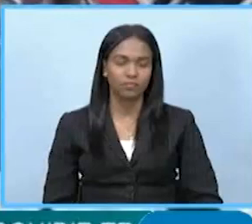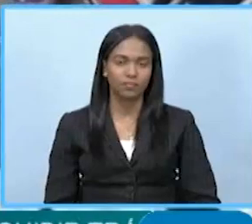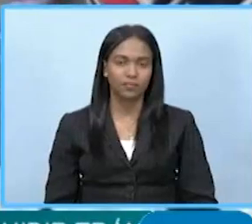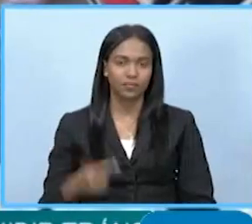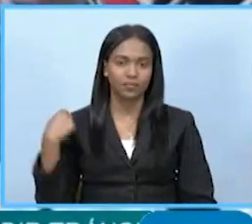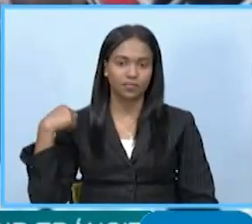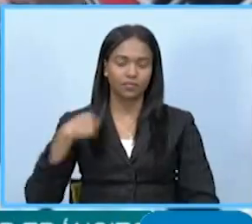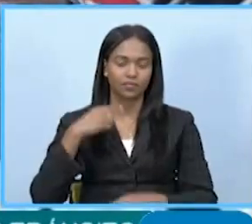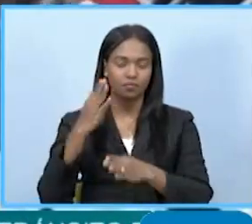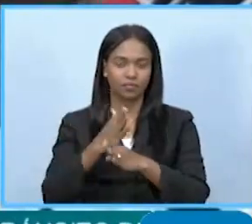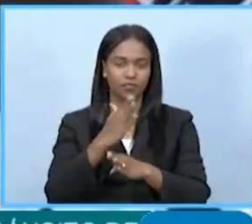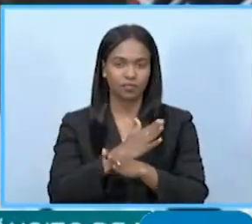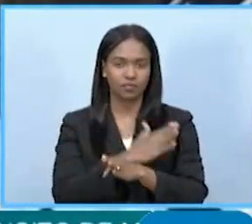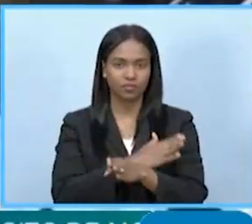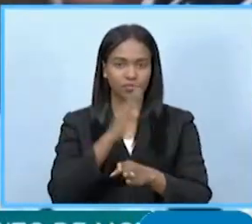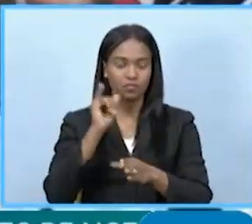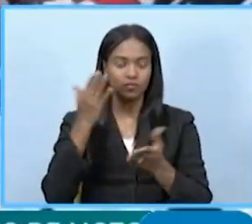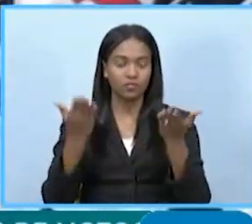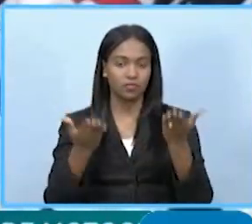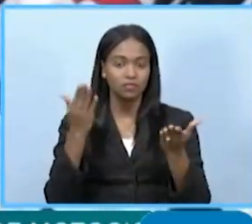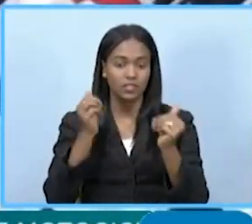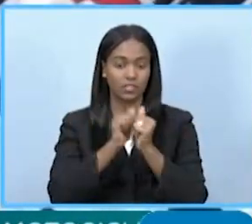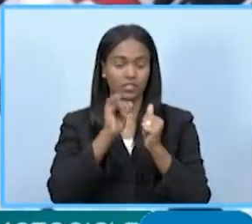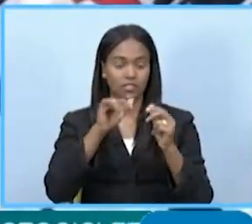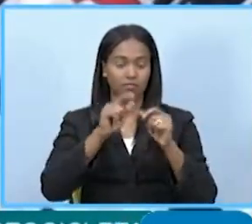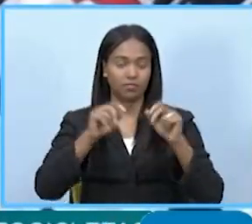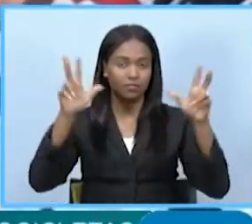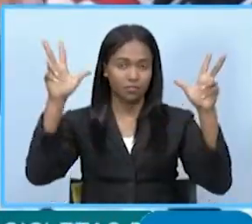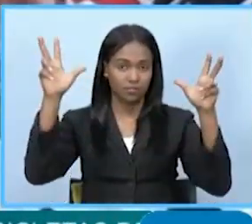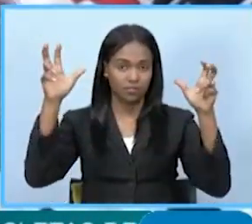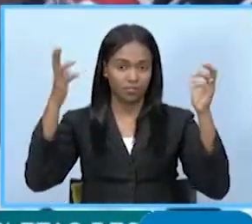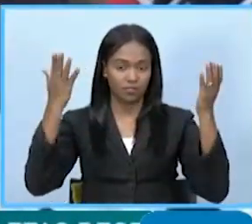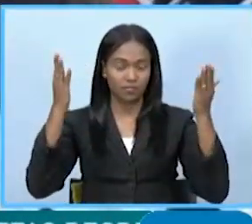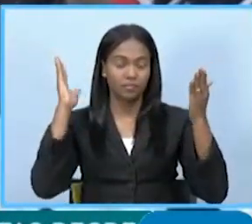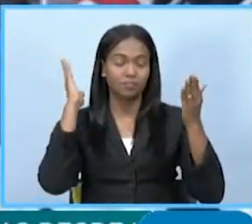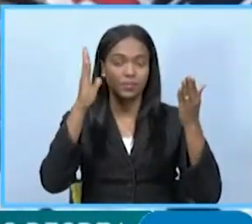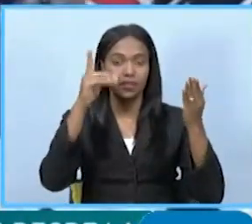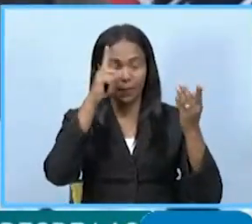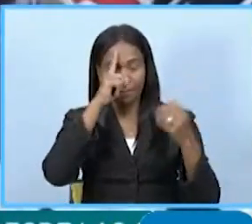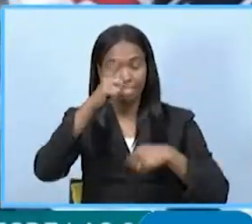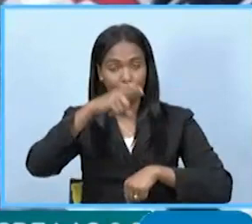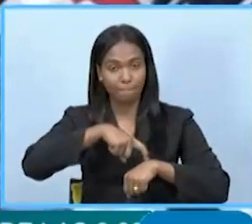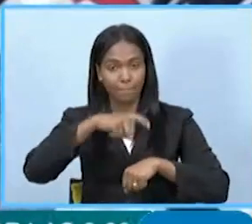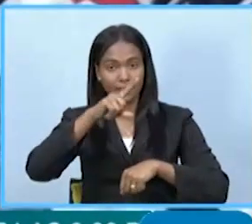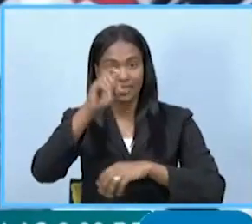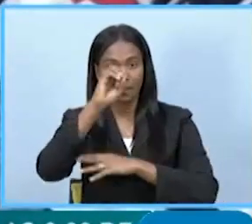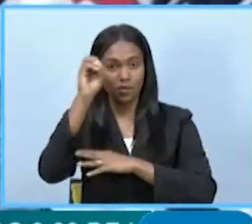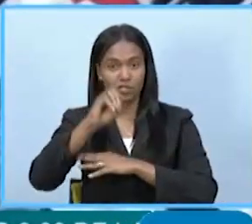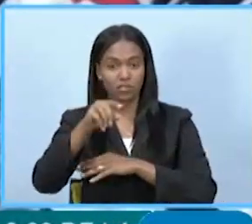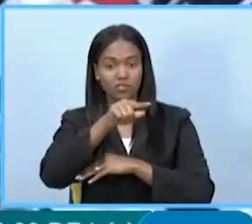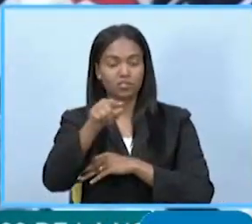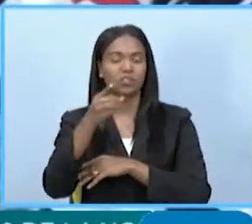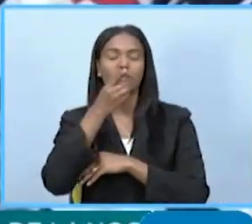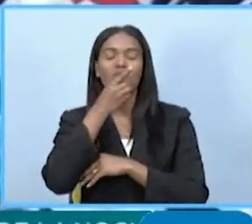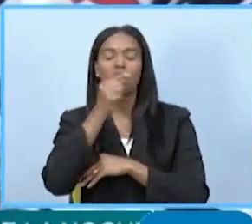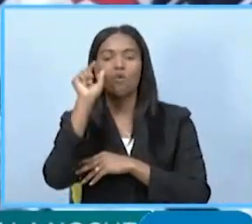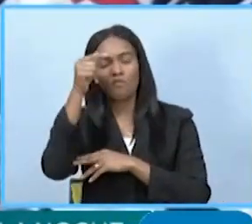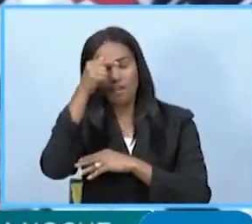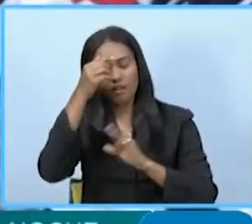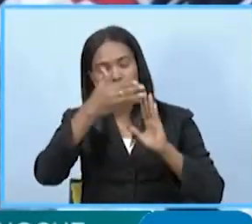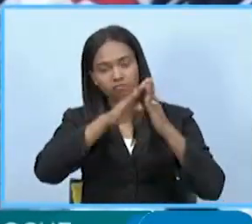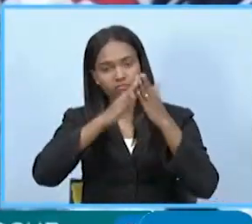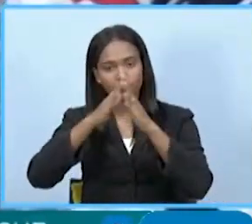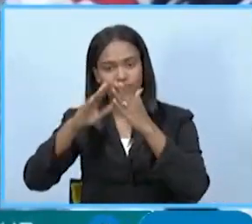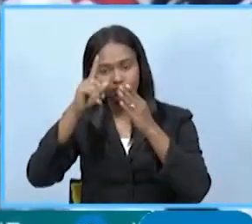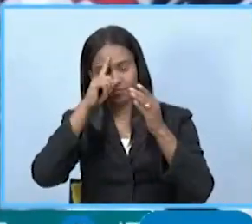Avanzamos, y parecería que esto es un eslogan, Hadeline, hacia el 100% de los gobiernos locales